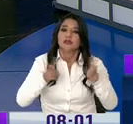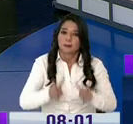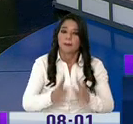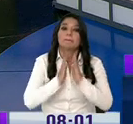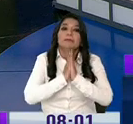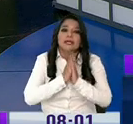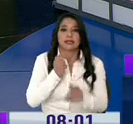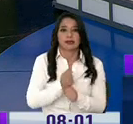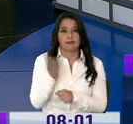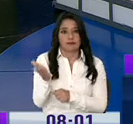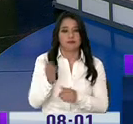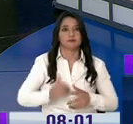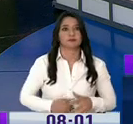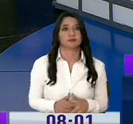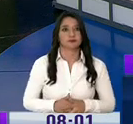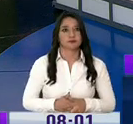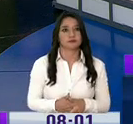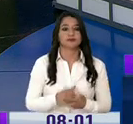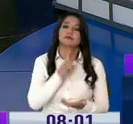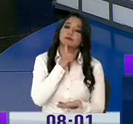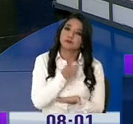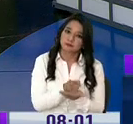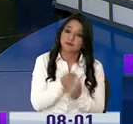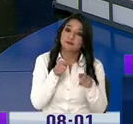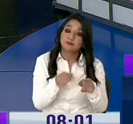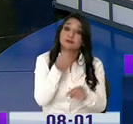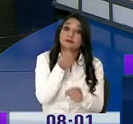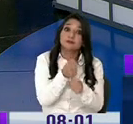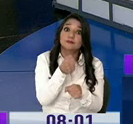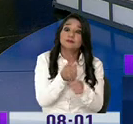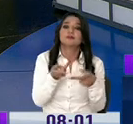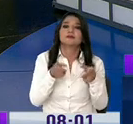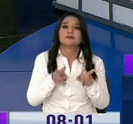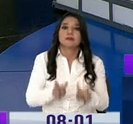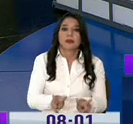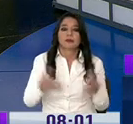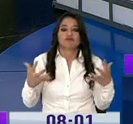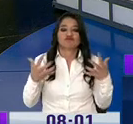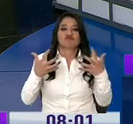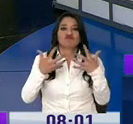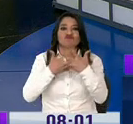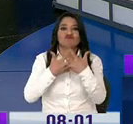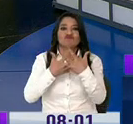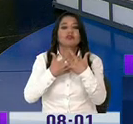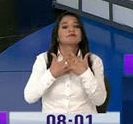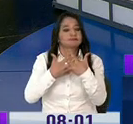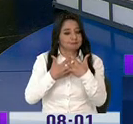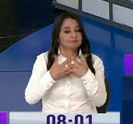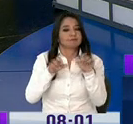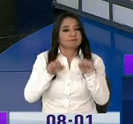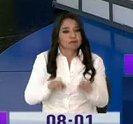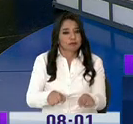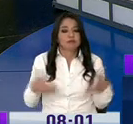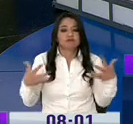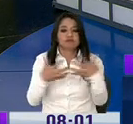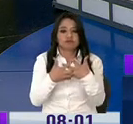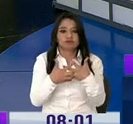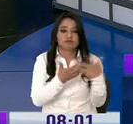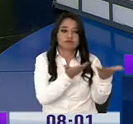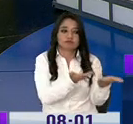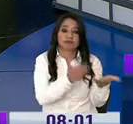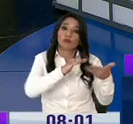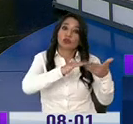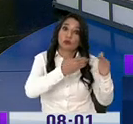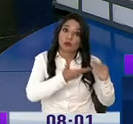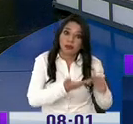el trabajo de ellos. Exactamente, ese trabajo nosotros que hemos dicho articulado que tenemos, sí, ¿no? Esa triangulación, a ver, salió entre medio